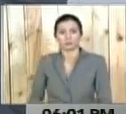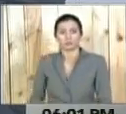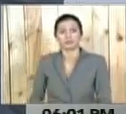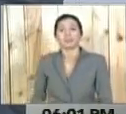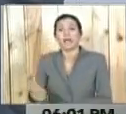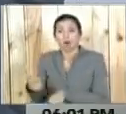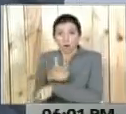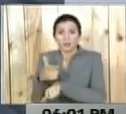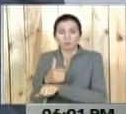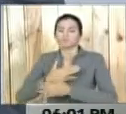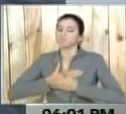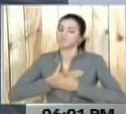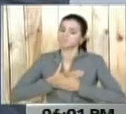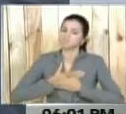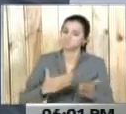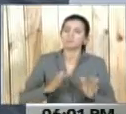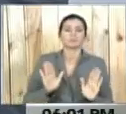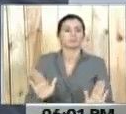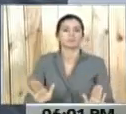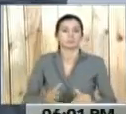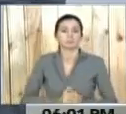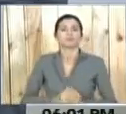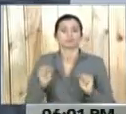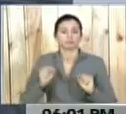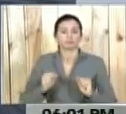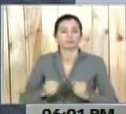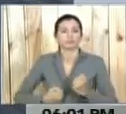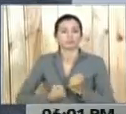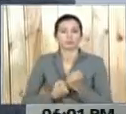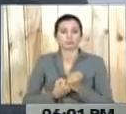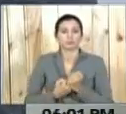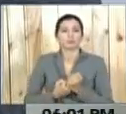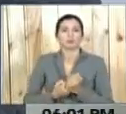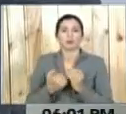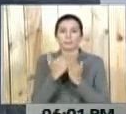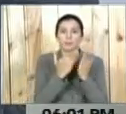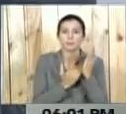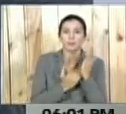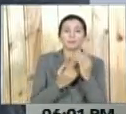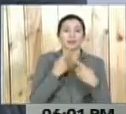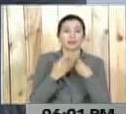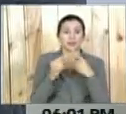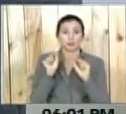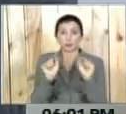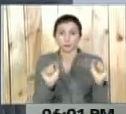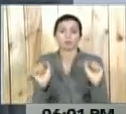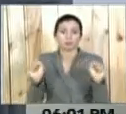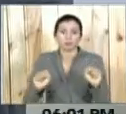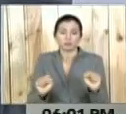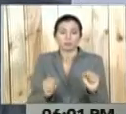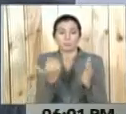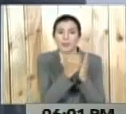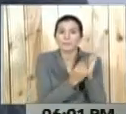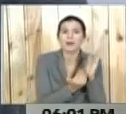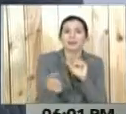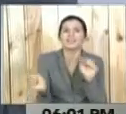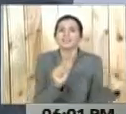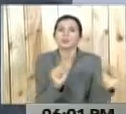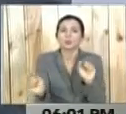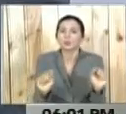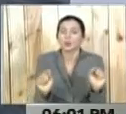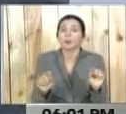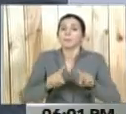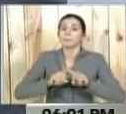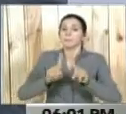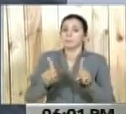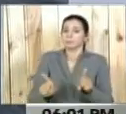ha puesto sobre la mesa una agenda para la discusión. Y esa agenda, en mi juicio,